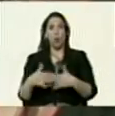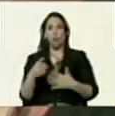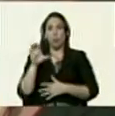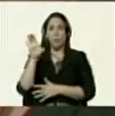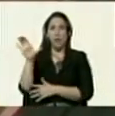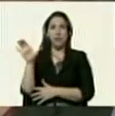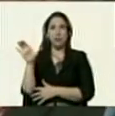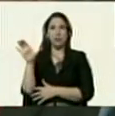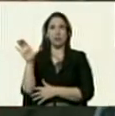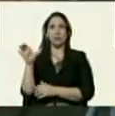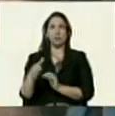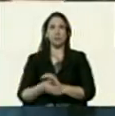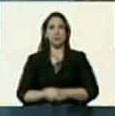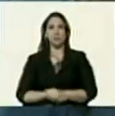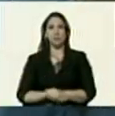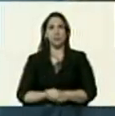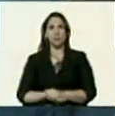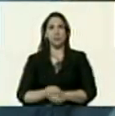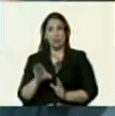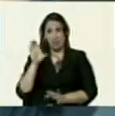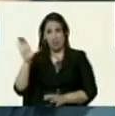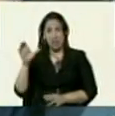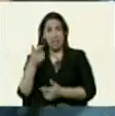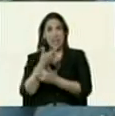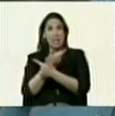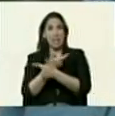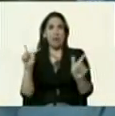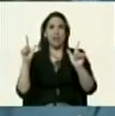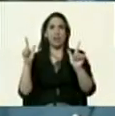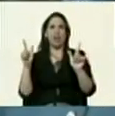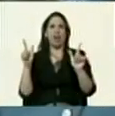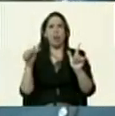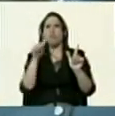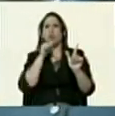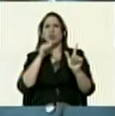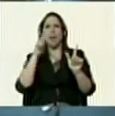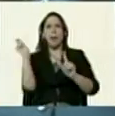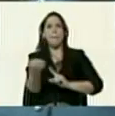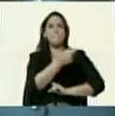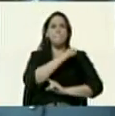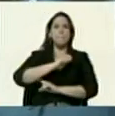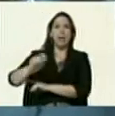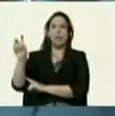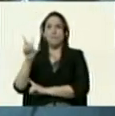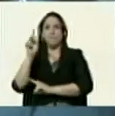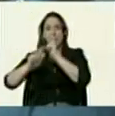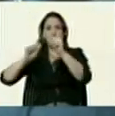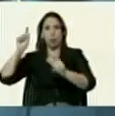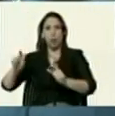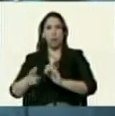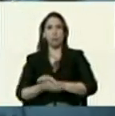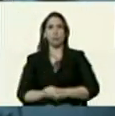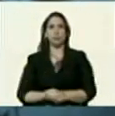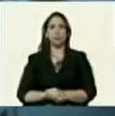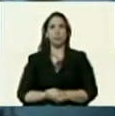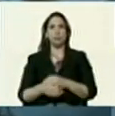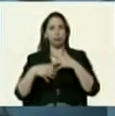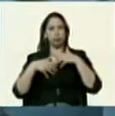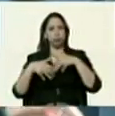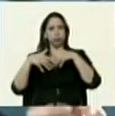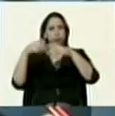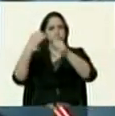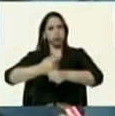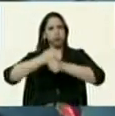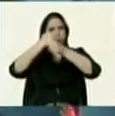país que ha sido libertado por la espada de unos venezolanos, de un ejército de